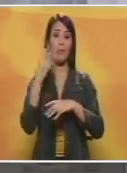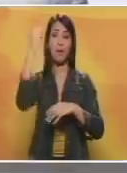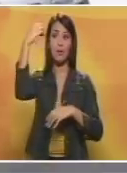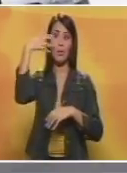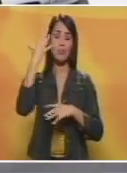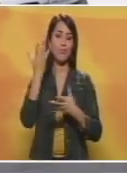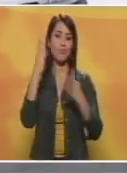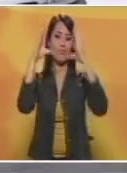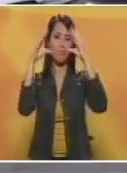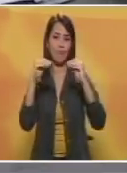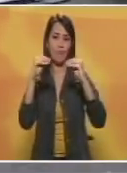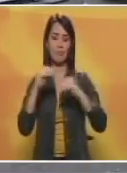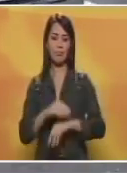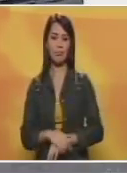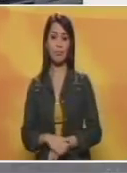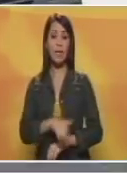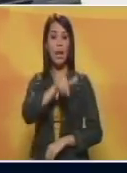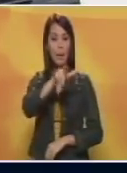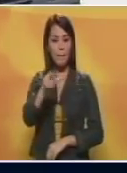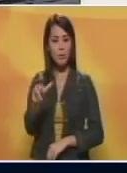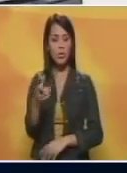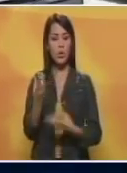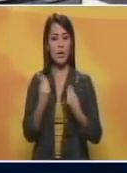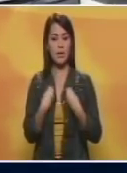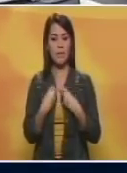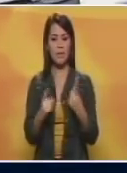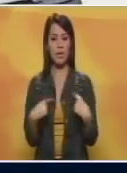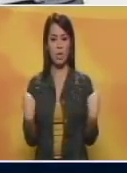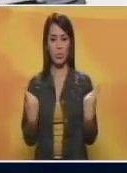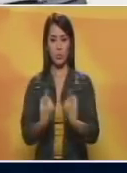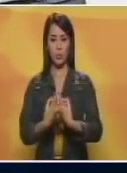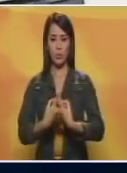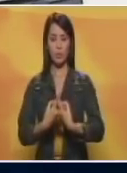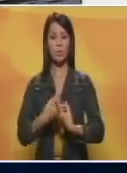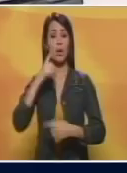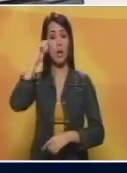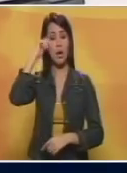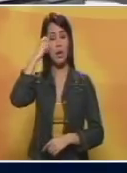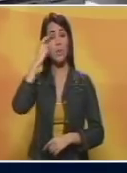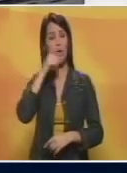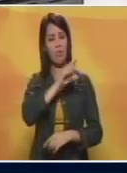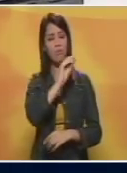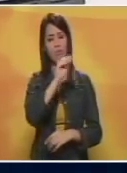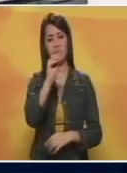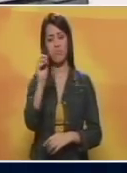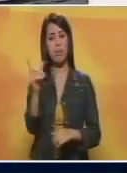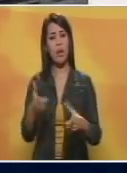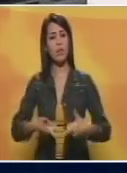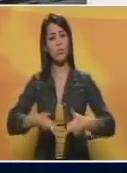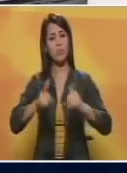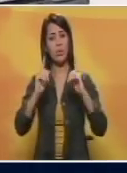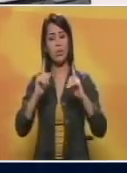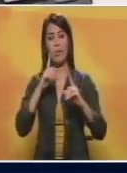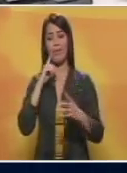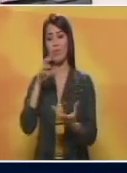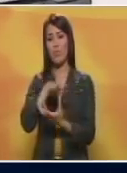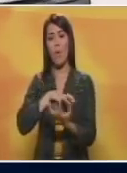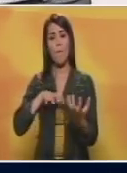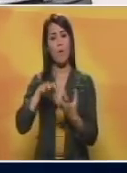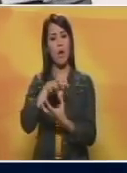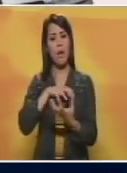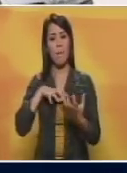mucho los habitantes de estas zonas visitadas recuerdan a las autoridades que no solamente han tenido problemas